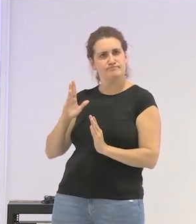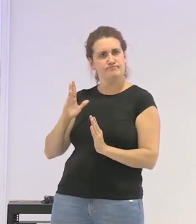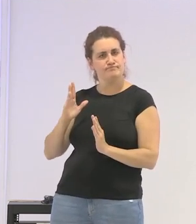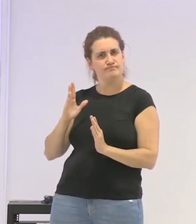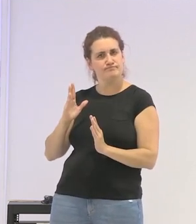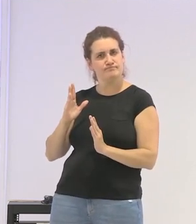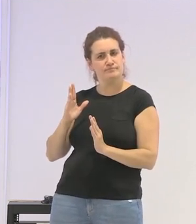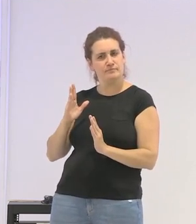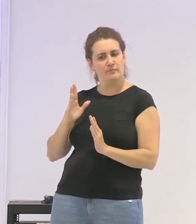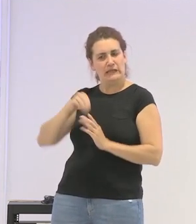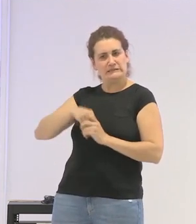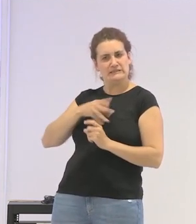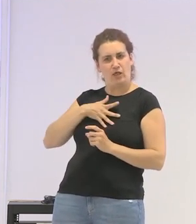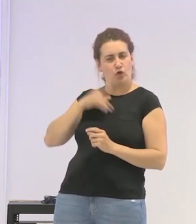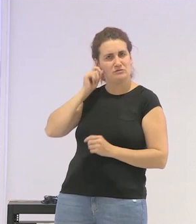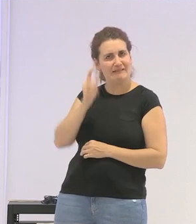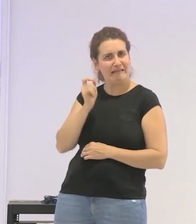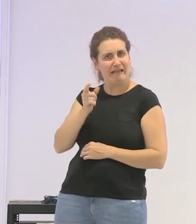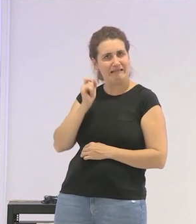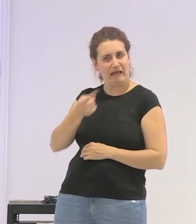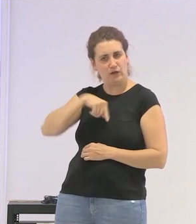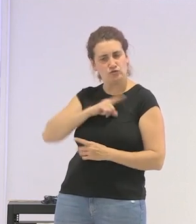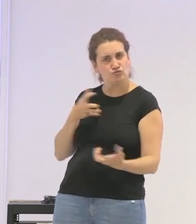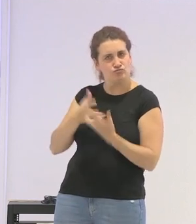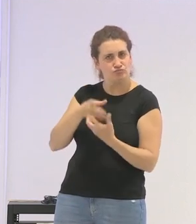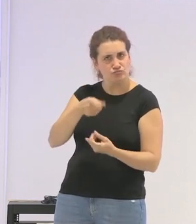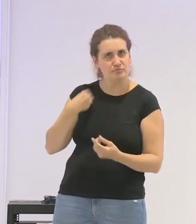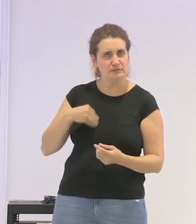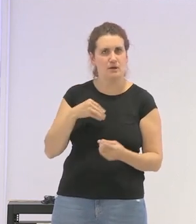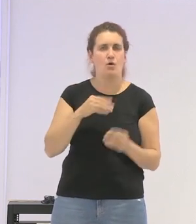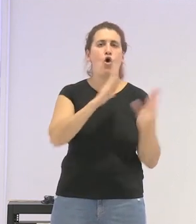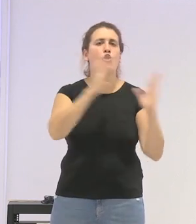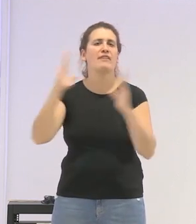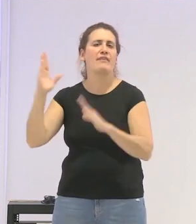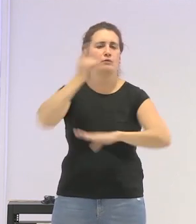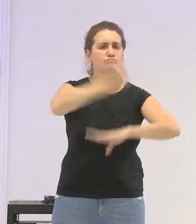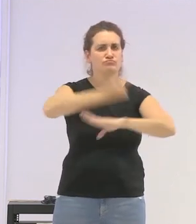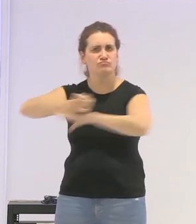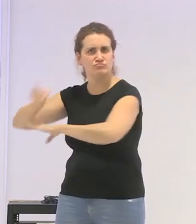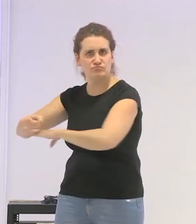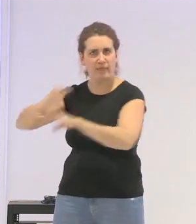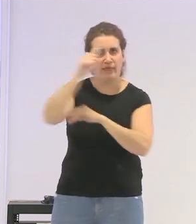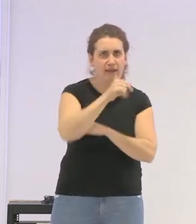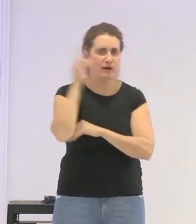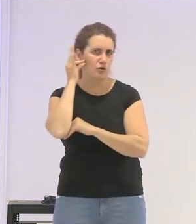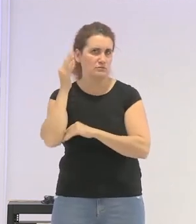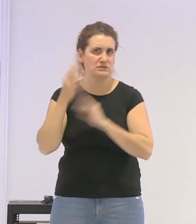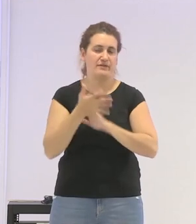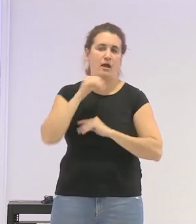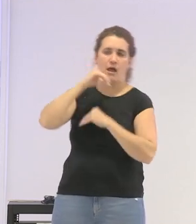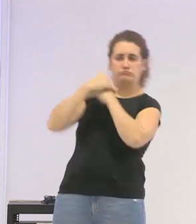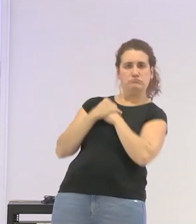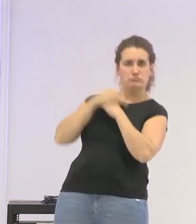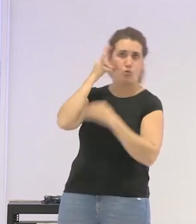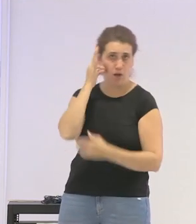se ha asentado tradicionalmente, y contra eso luchamos, un orden de subordinación, un orden de género que implica la subordinación de